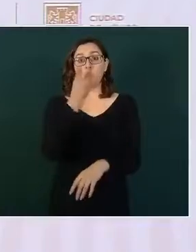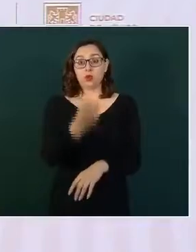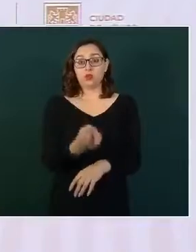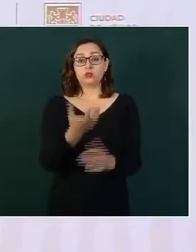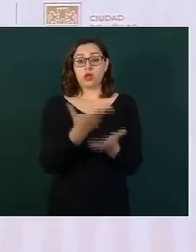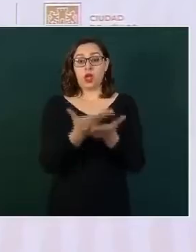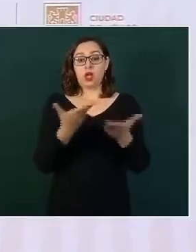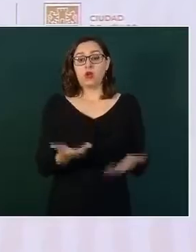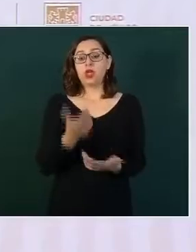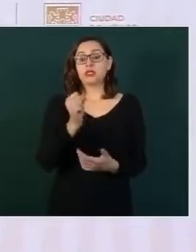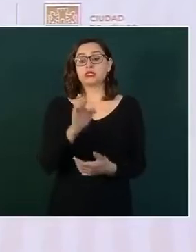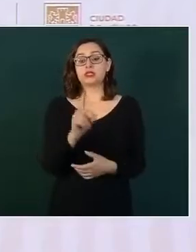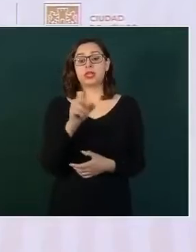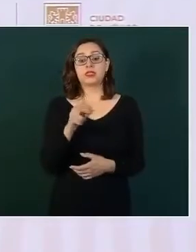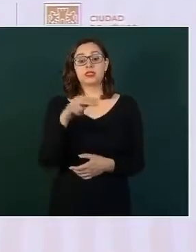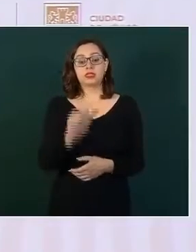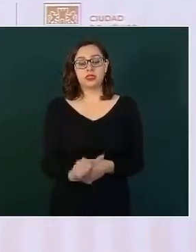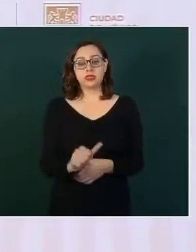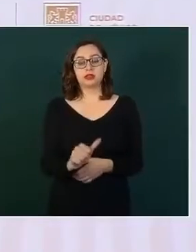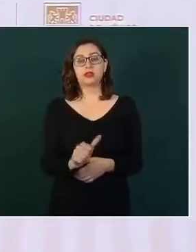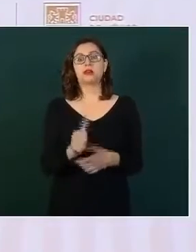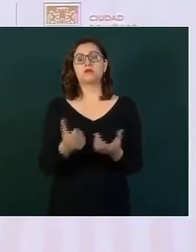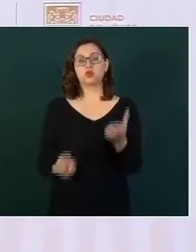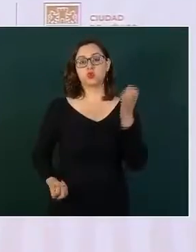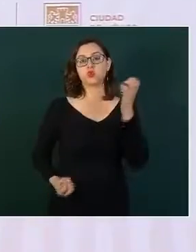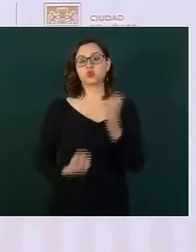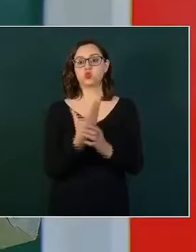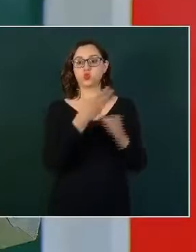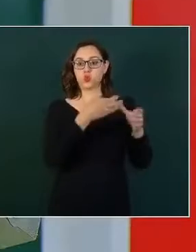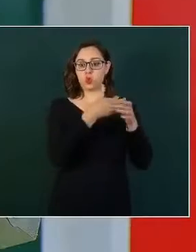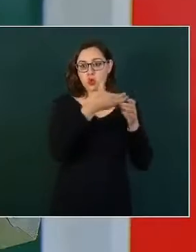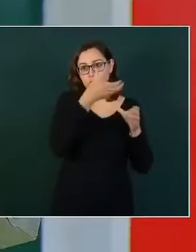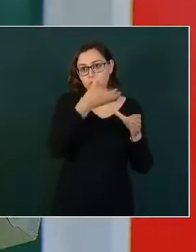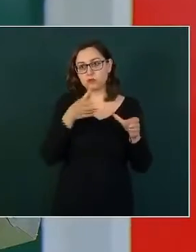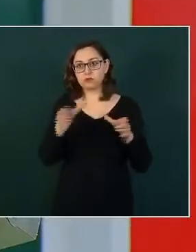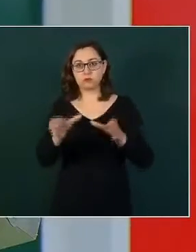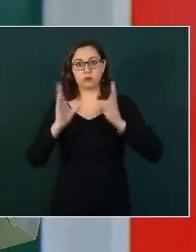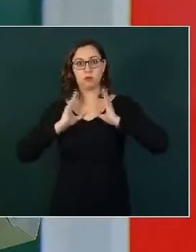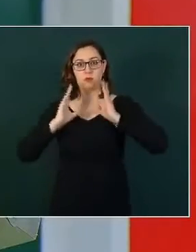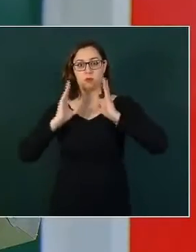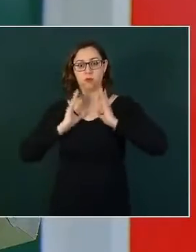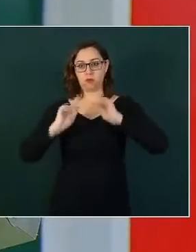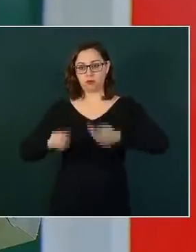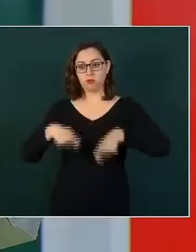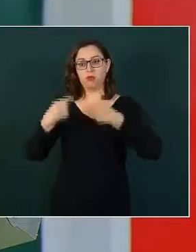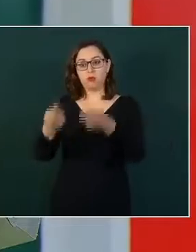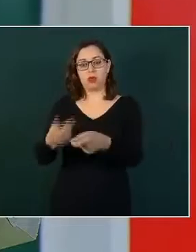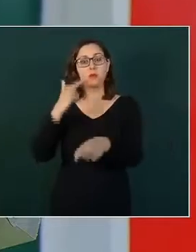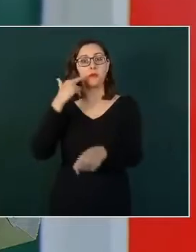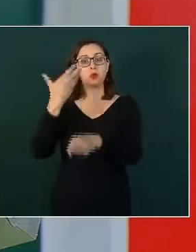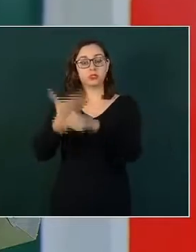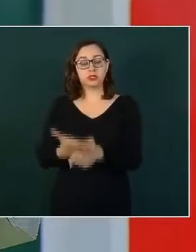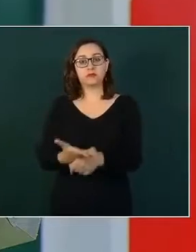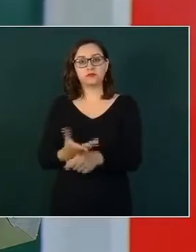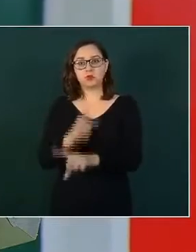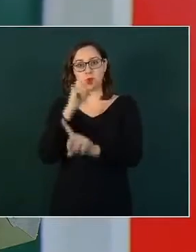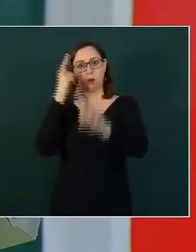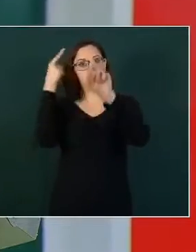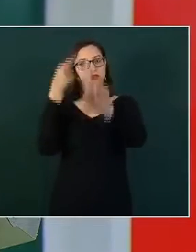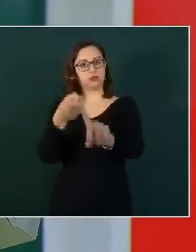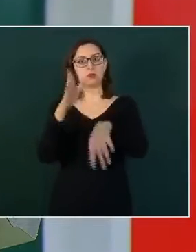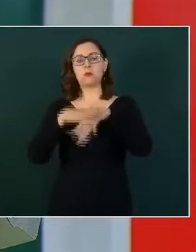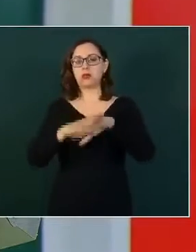por la Secretaría de la Defensa Nacional con la creación de la Comandancia del Ejército Mexicano tienen un propósito claro: que